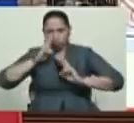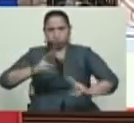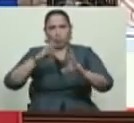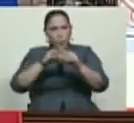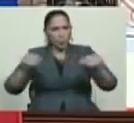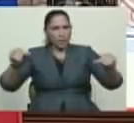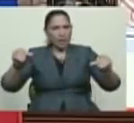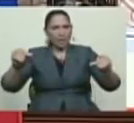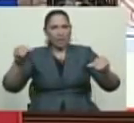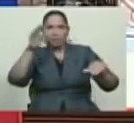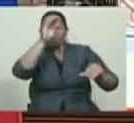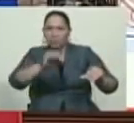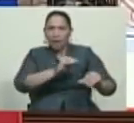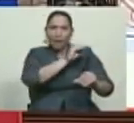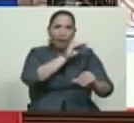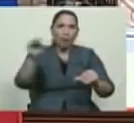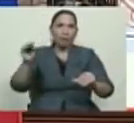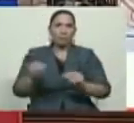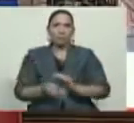tierra sagrada